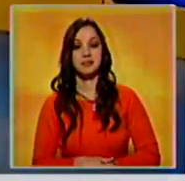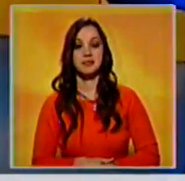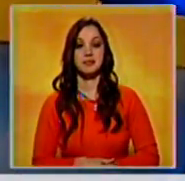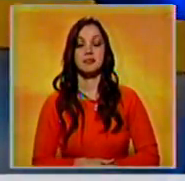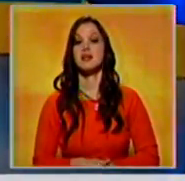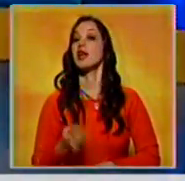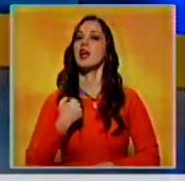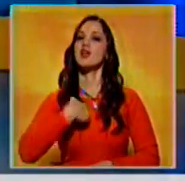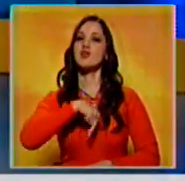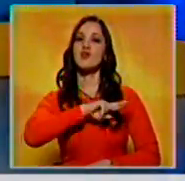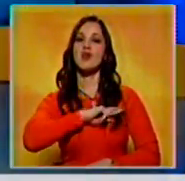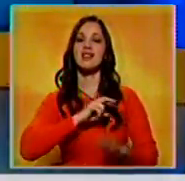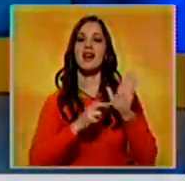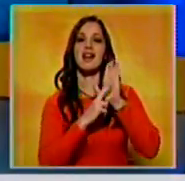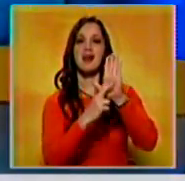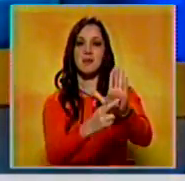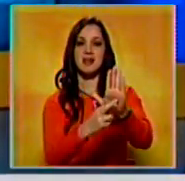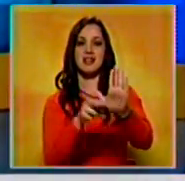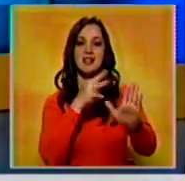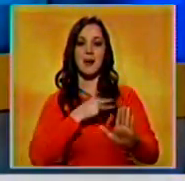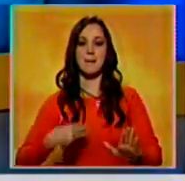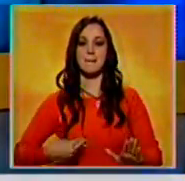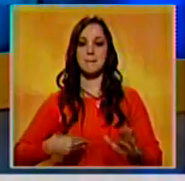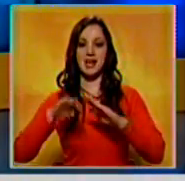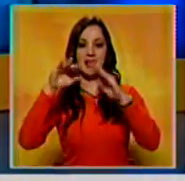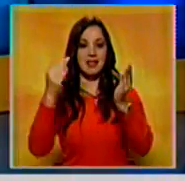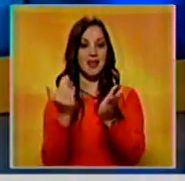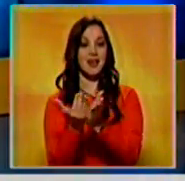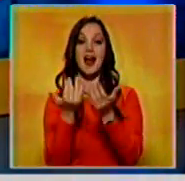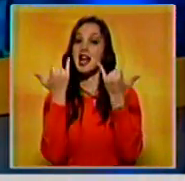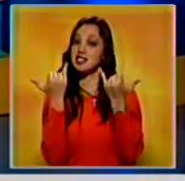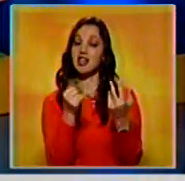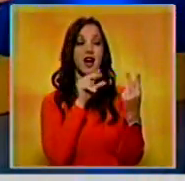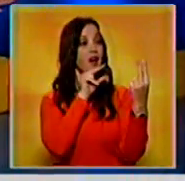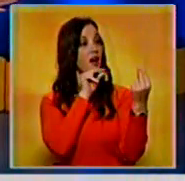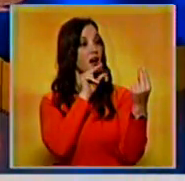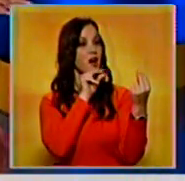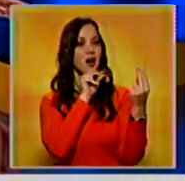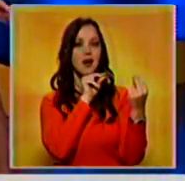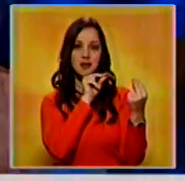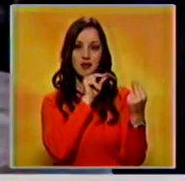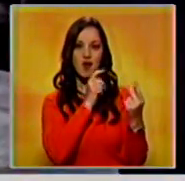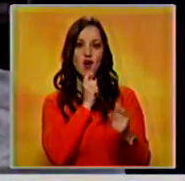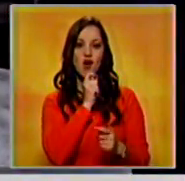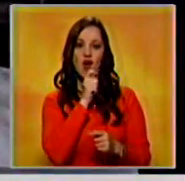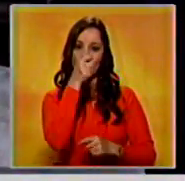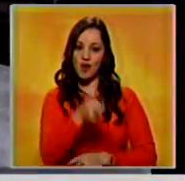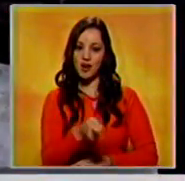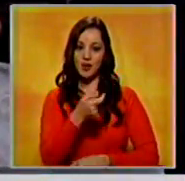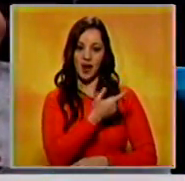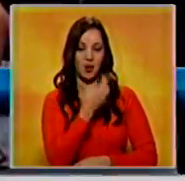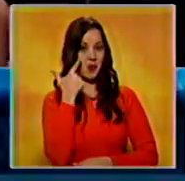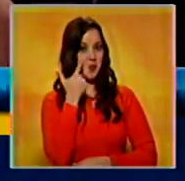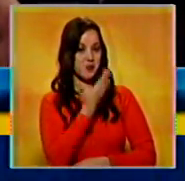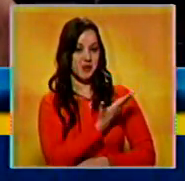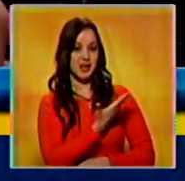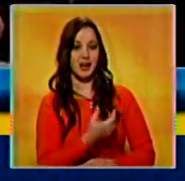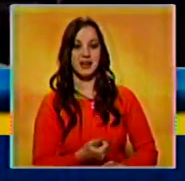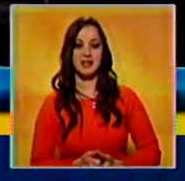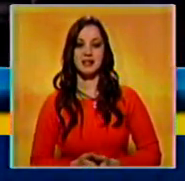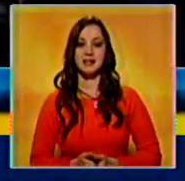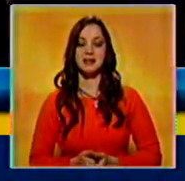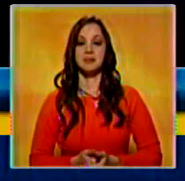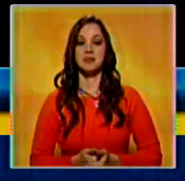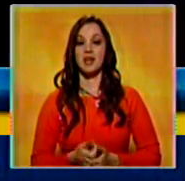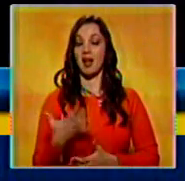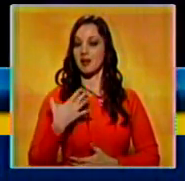nuestra representante en el Miss Tierra 2014 ya realizó su entrevista con el jurado del certamen. Aquí la vemos, es Mayra Alexandra Rodríguez,